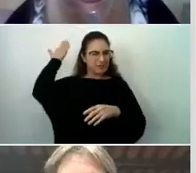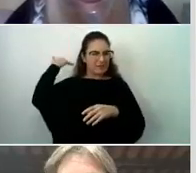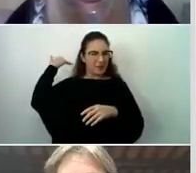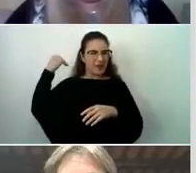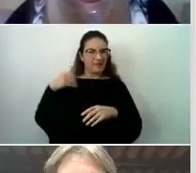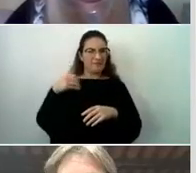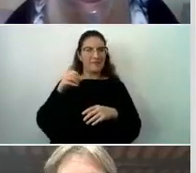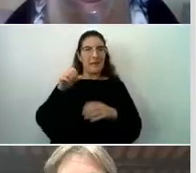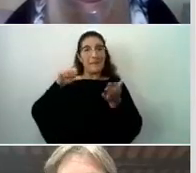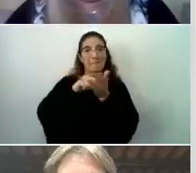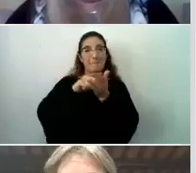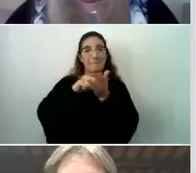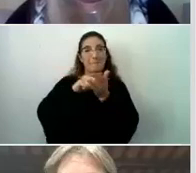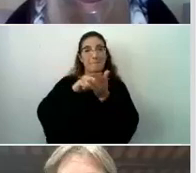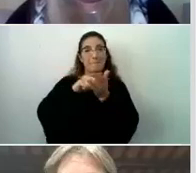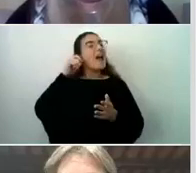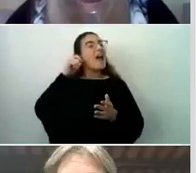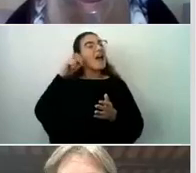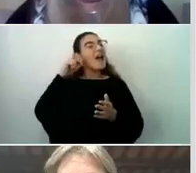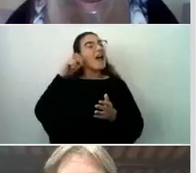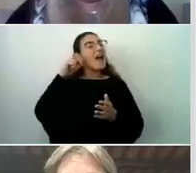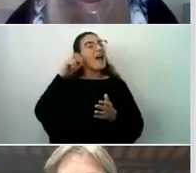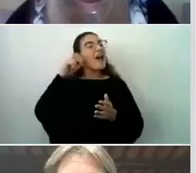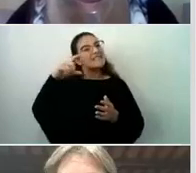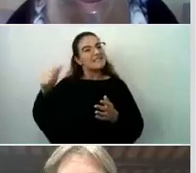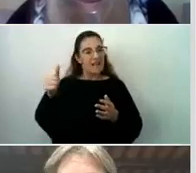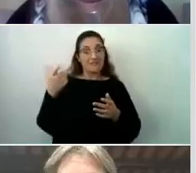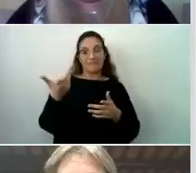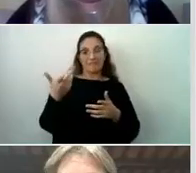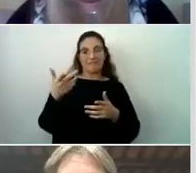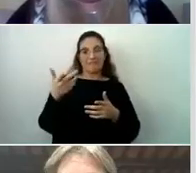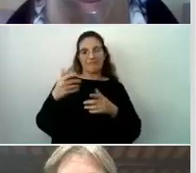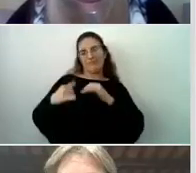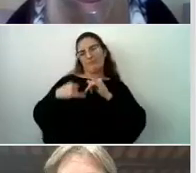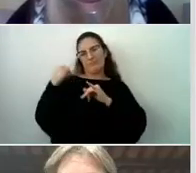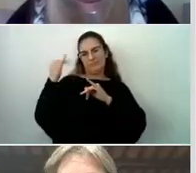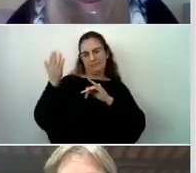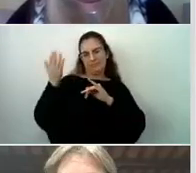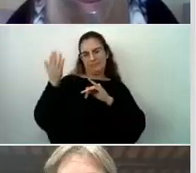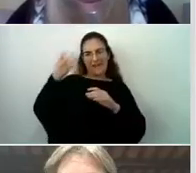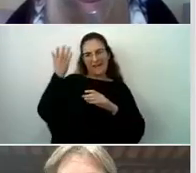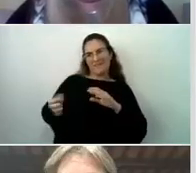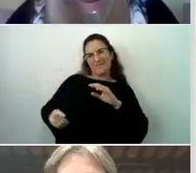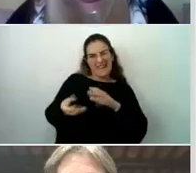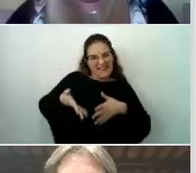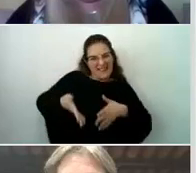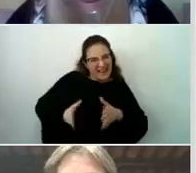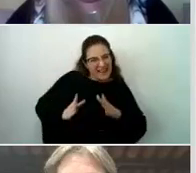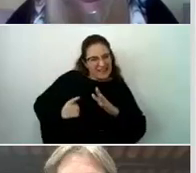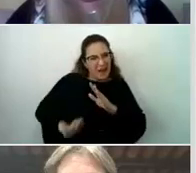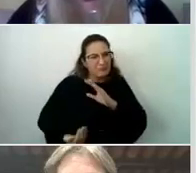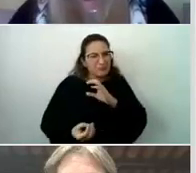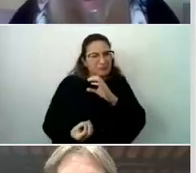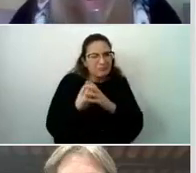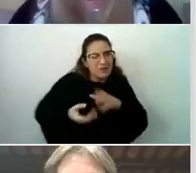En Grecia, cuando nacía, Grecia, perfeccionista, inteligente, bueno, nacía un niño con discapacidad,